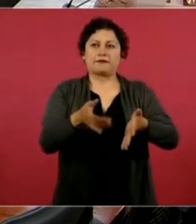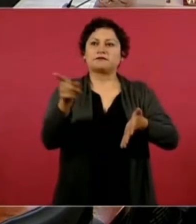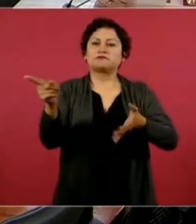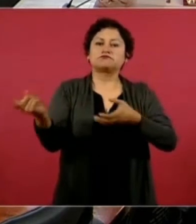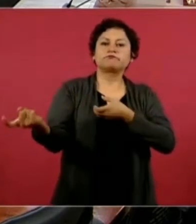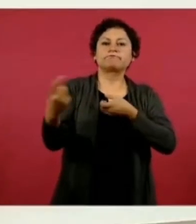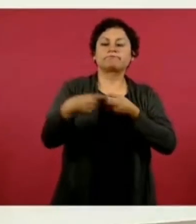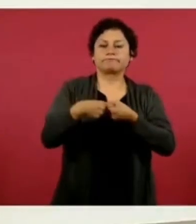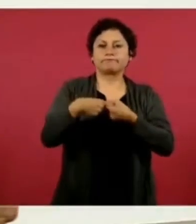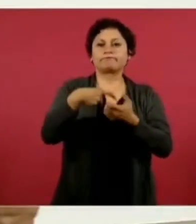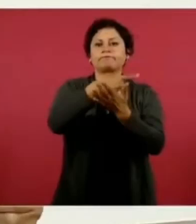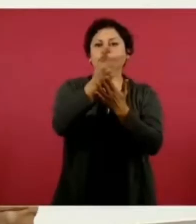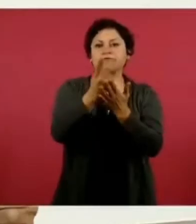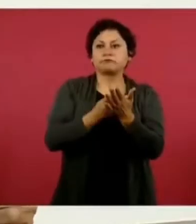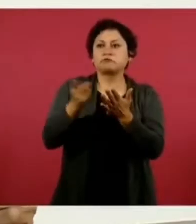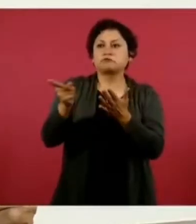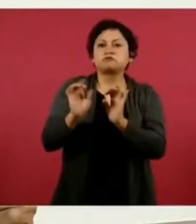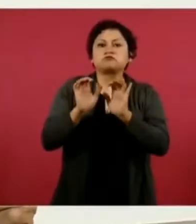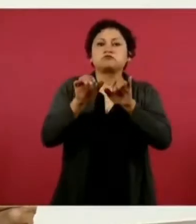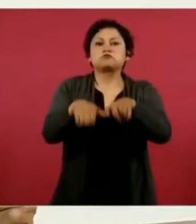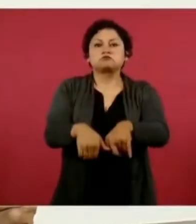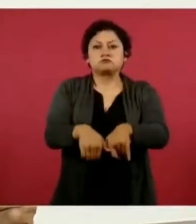se le paga un salario mínimo